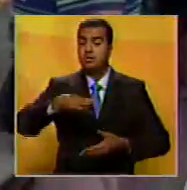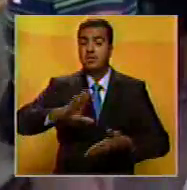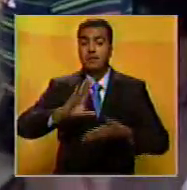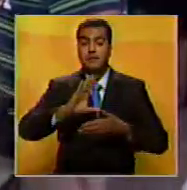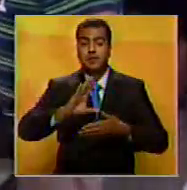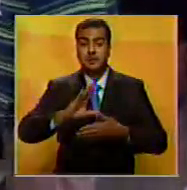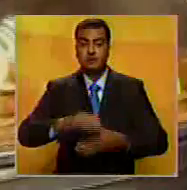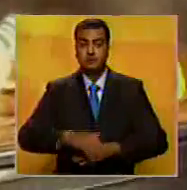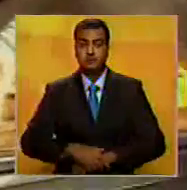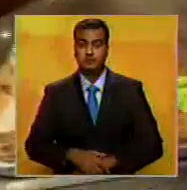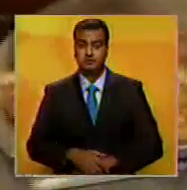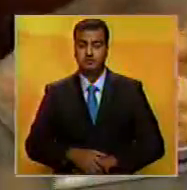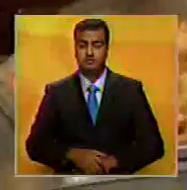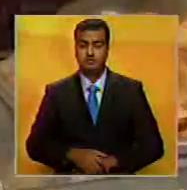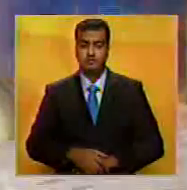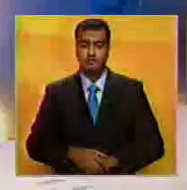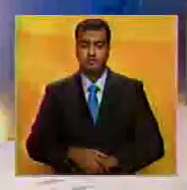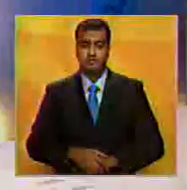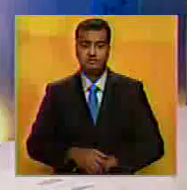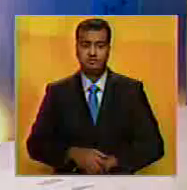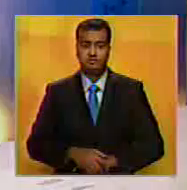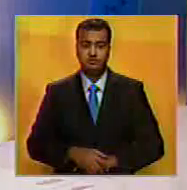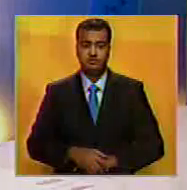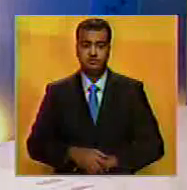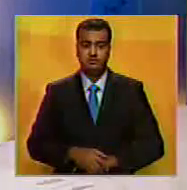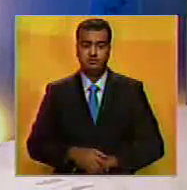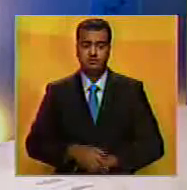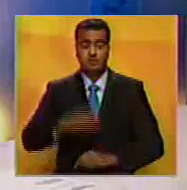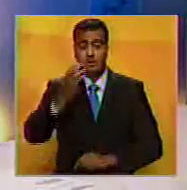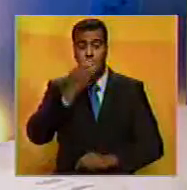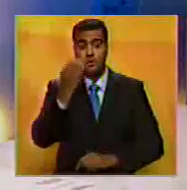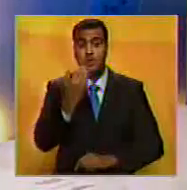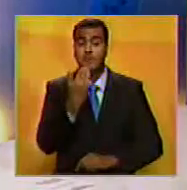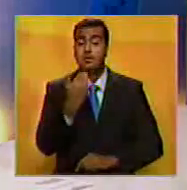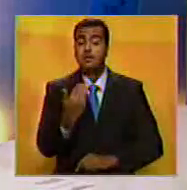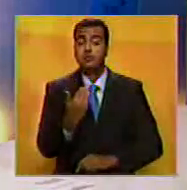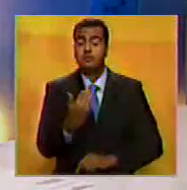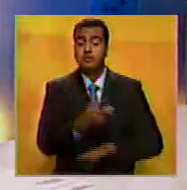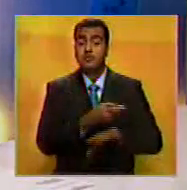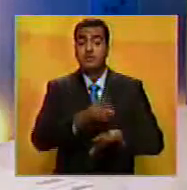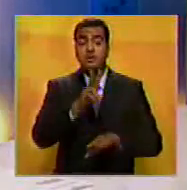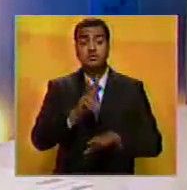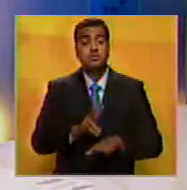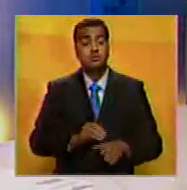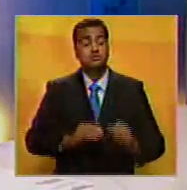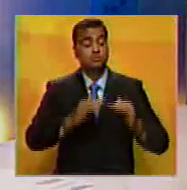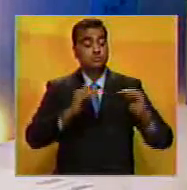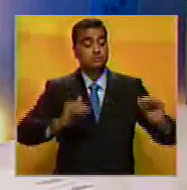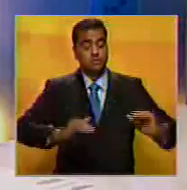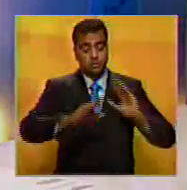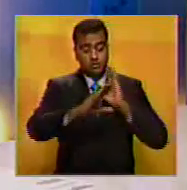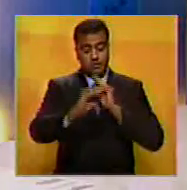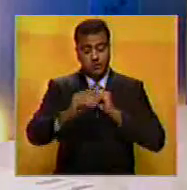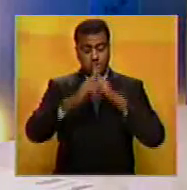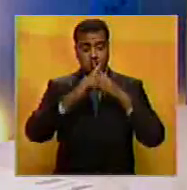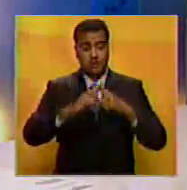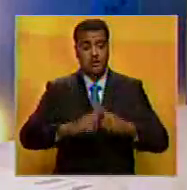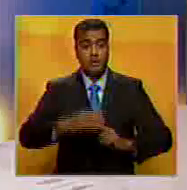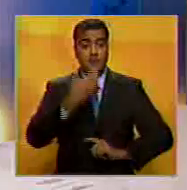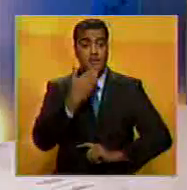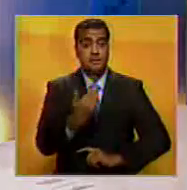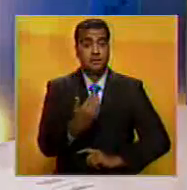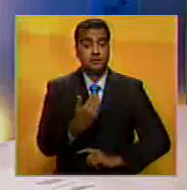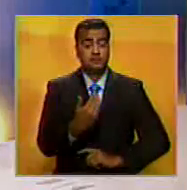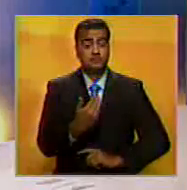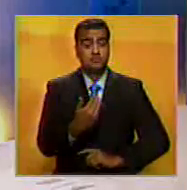Venezuela de la Organización de Estados Americanos. El Parlamento Europeo pidió al gobierno de Venezuela que ponga sobre la mesa un calendario electoral que permita